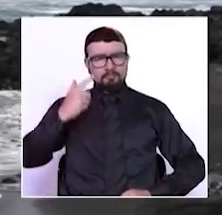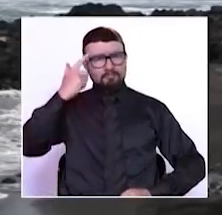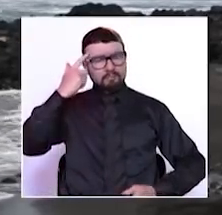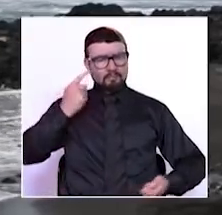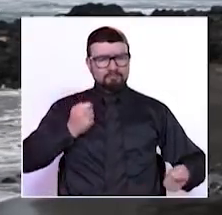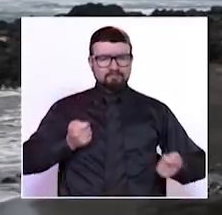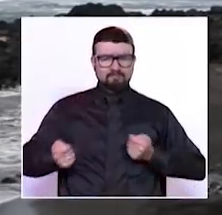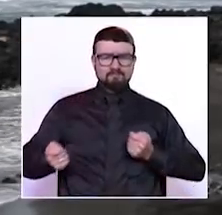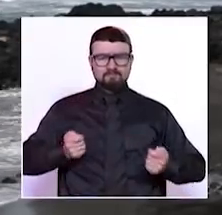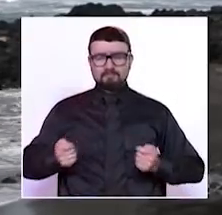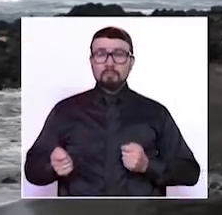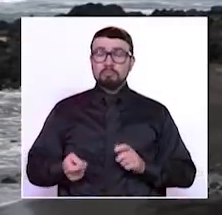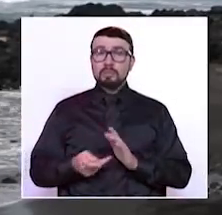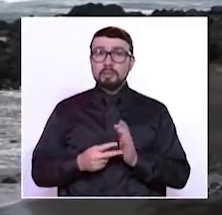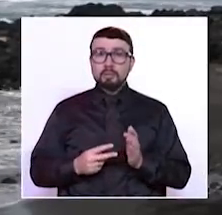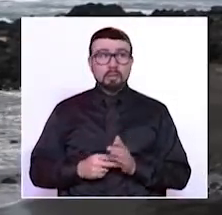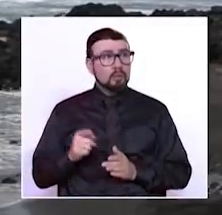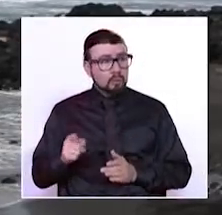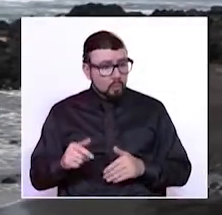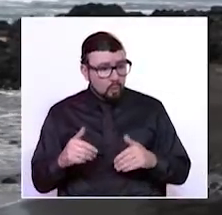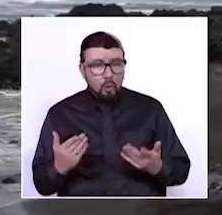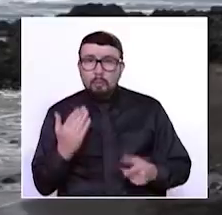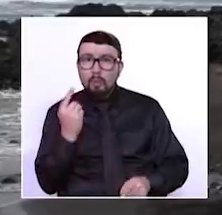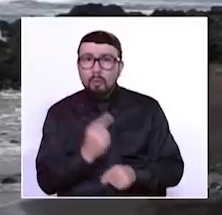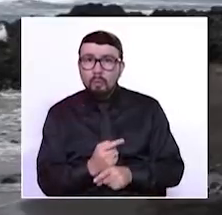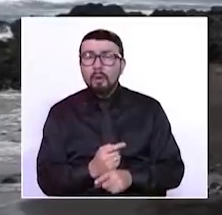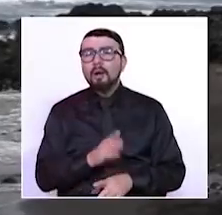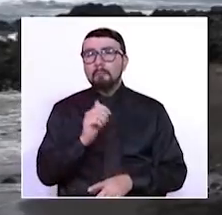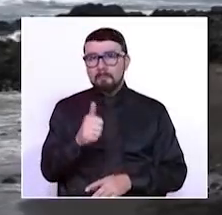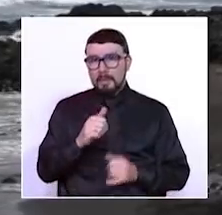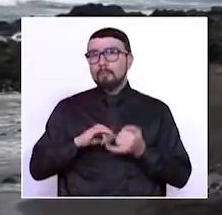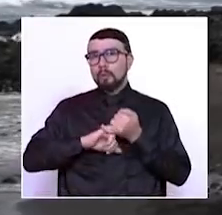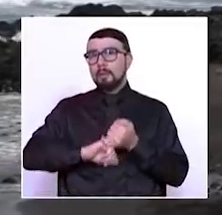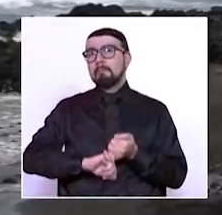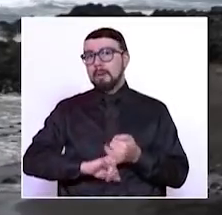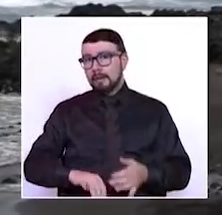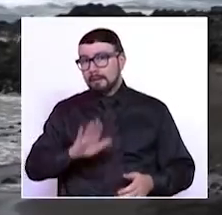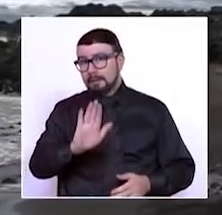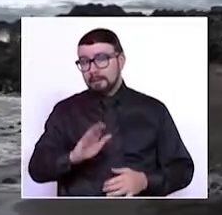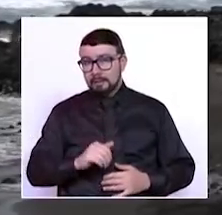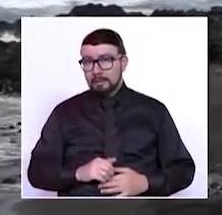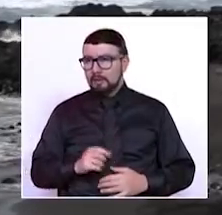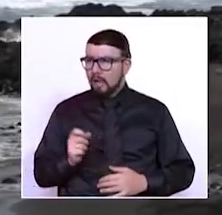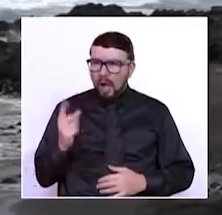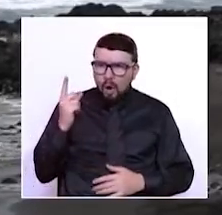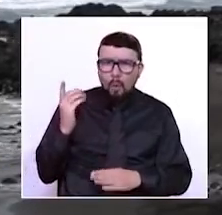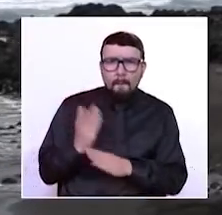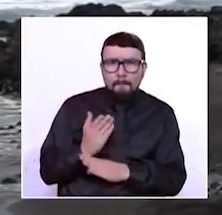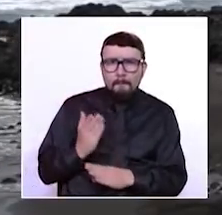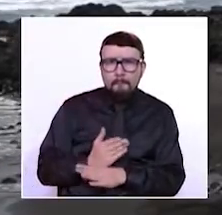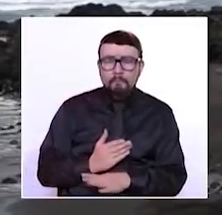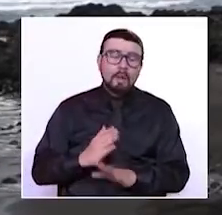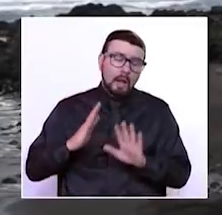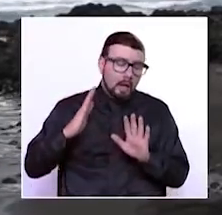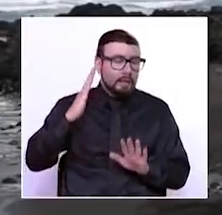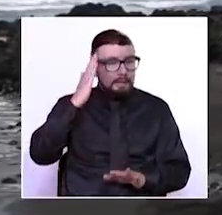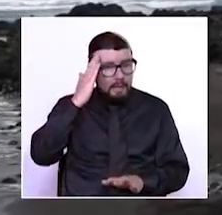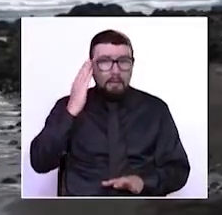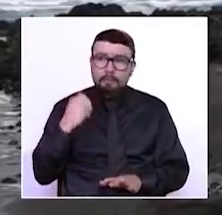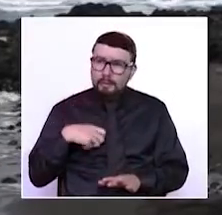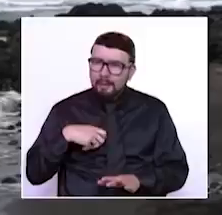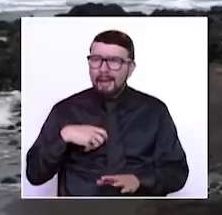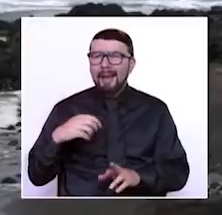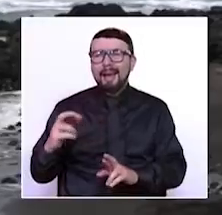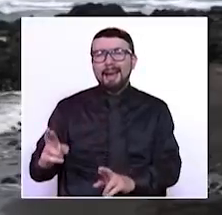que se presente el día depende de ti. Si te enfrentas a un problema, has de saber que tiene una respuesta y por